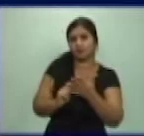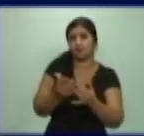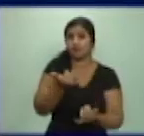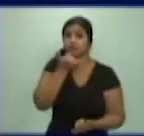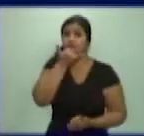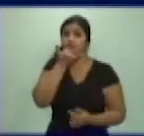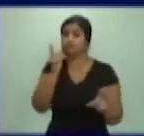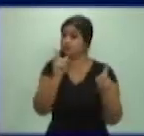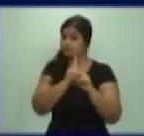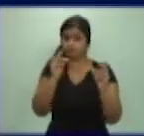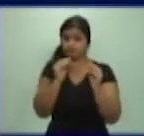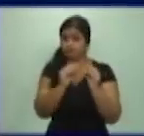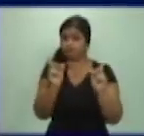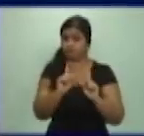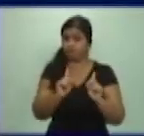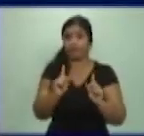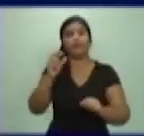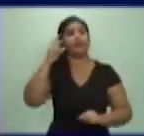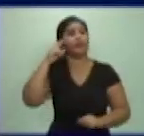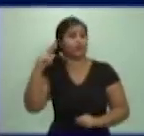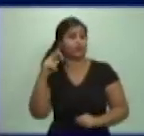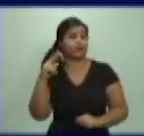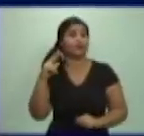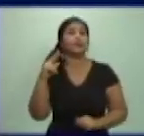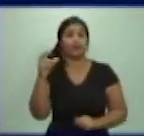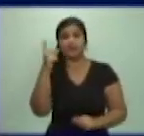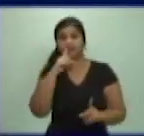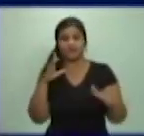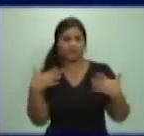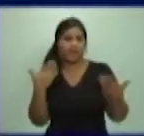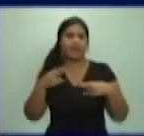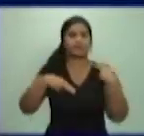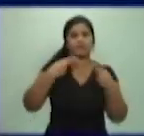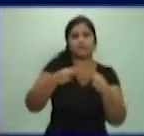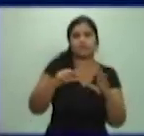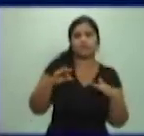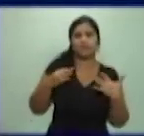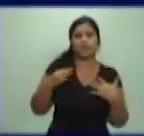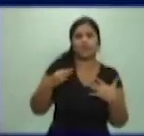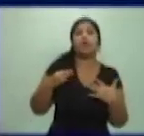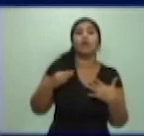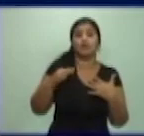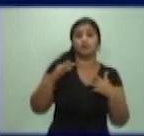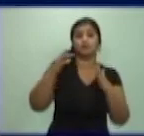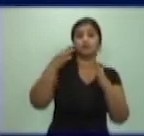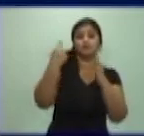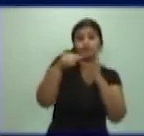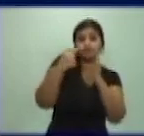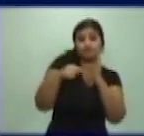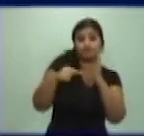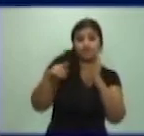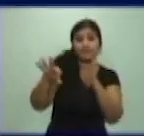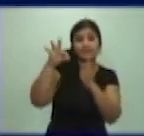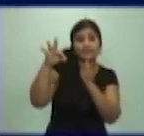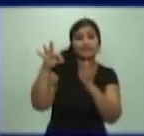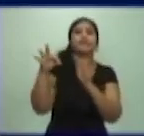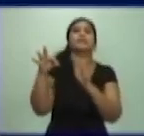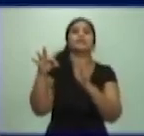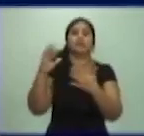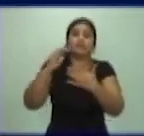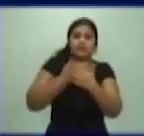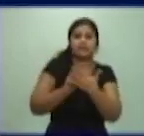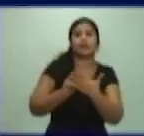hace un descuento ortográfico al final y se resta punto también en el ejercicio de dictado o en